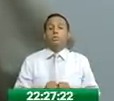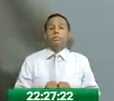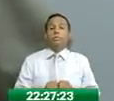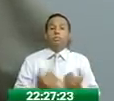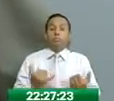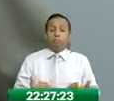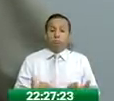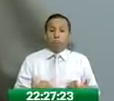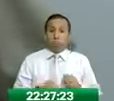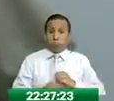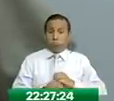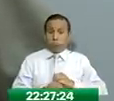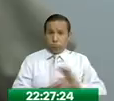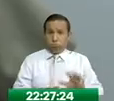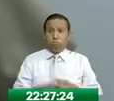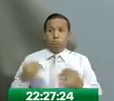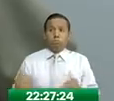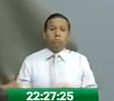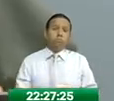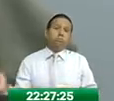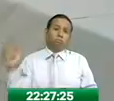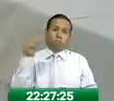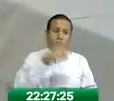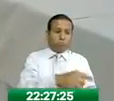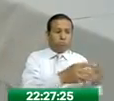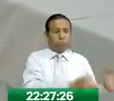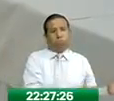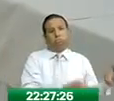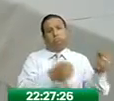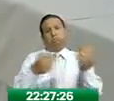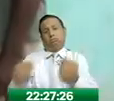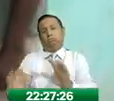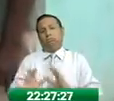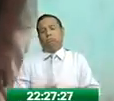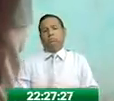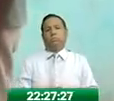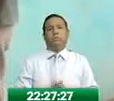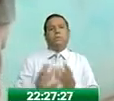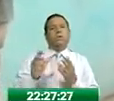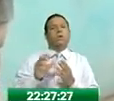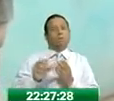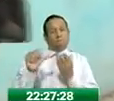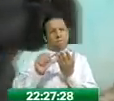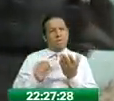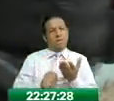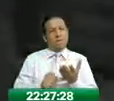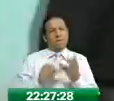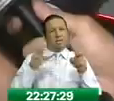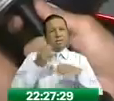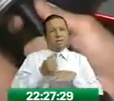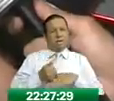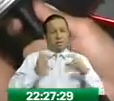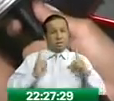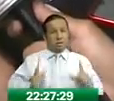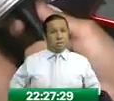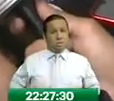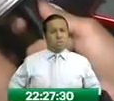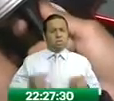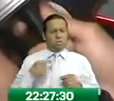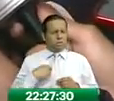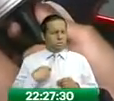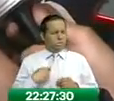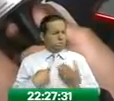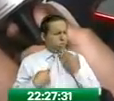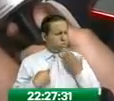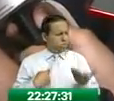este momento, ya se está realizando el procedimiento debido. El ministro de Salud, al ser consultado sobre el caso, esto respondió: voy a averiguar de manera que se les dé